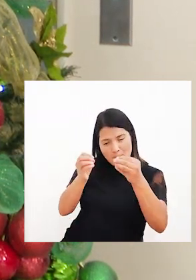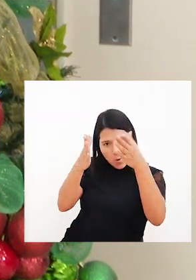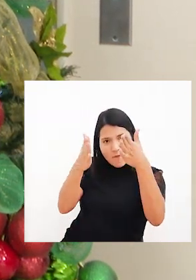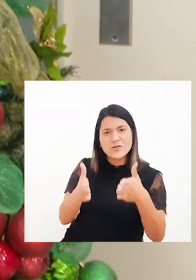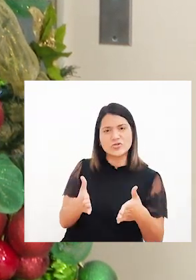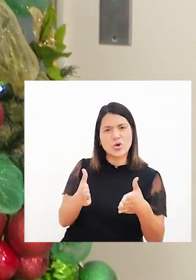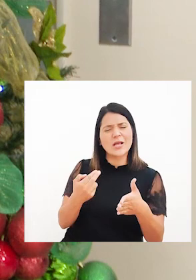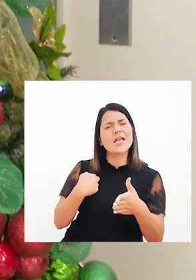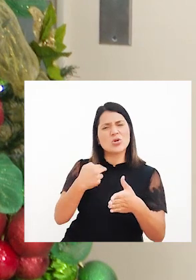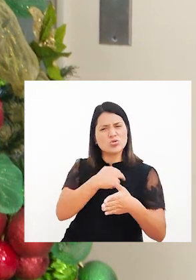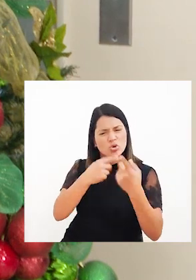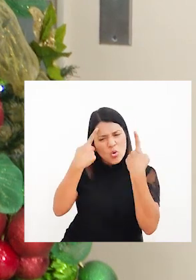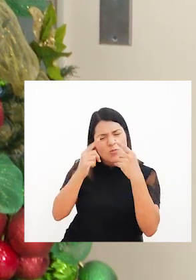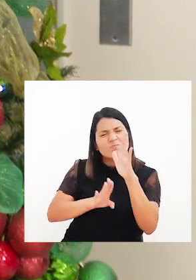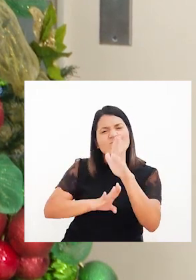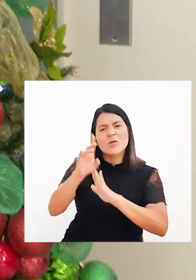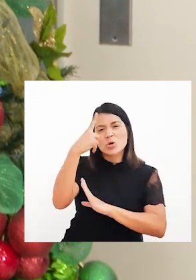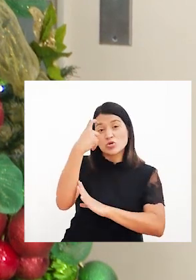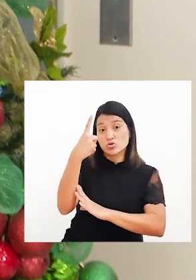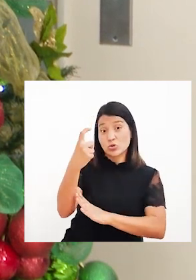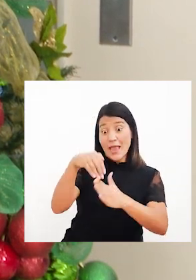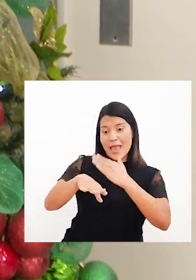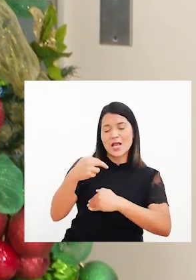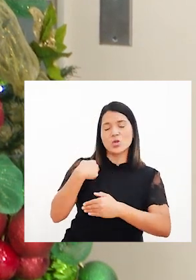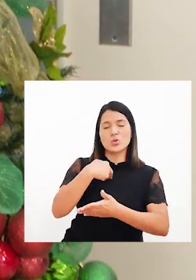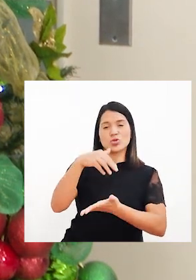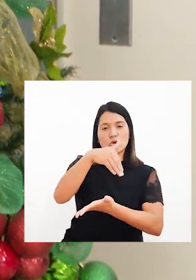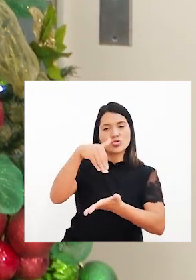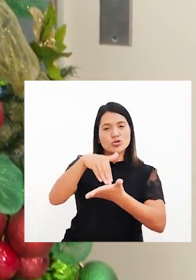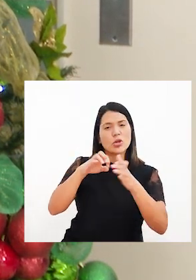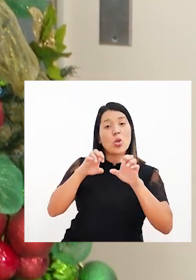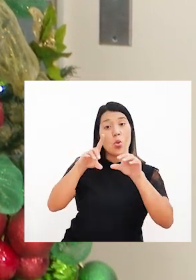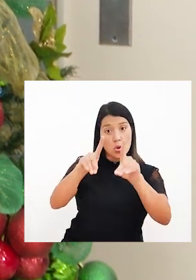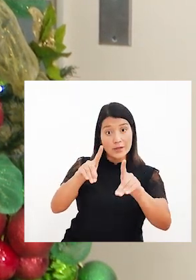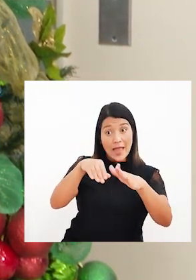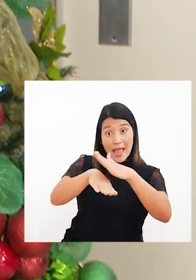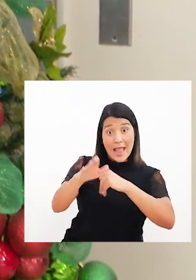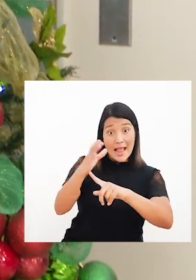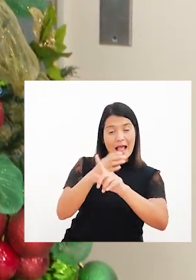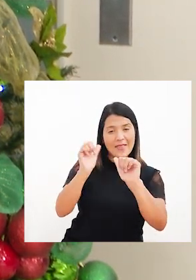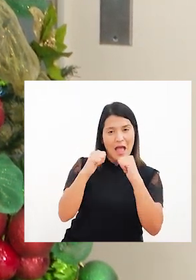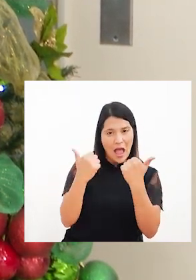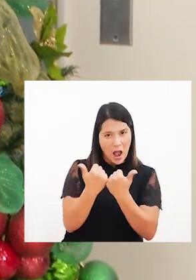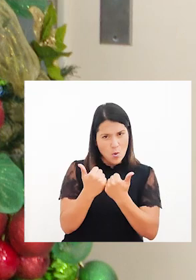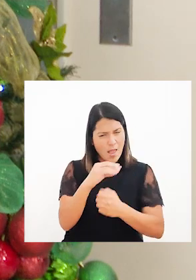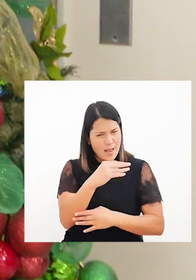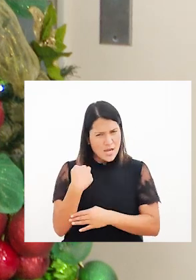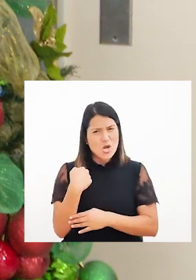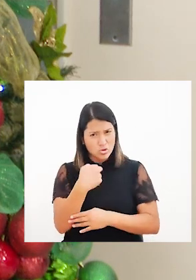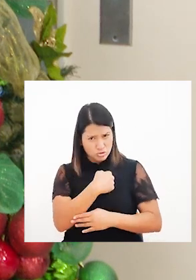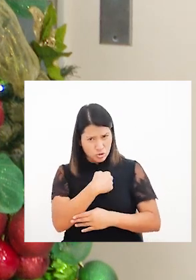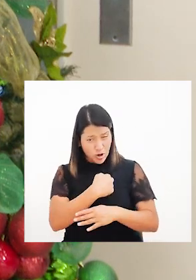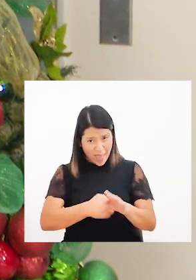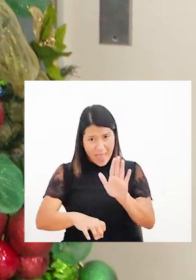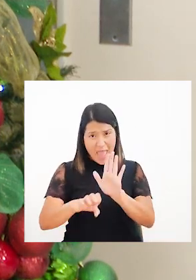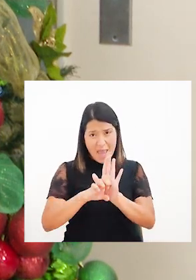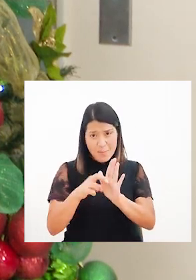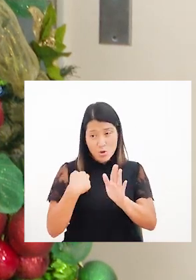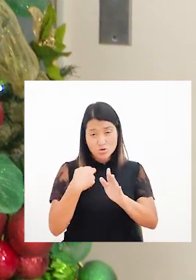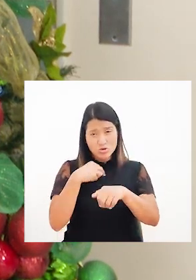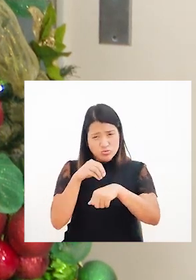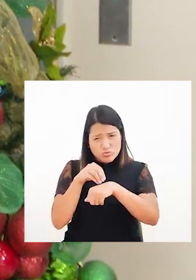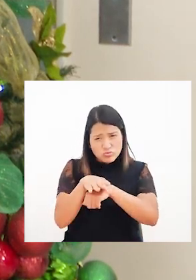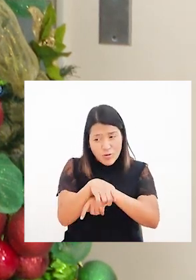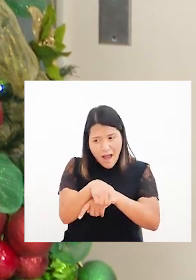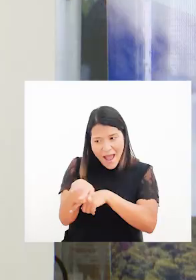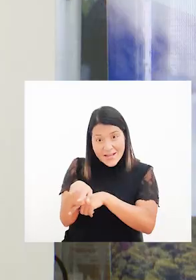maestras que tejemos sueños en el centro educativo, en el escenario de aula, y que inspiramos y que nos